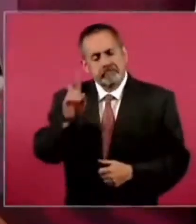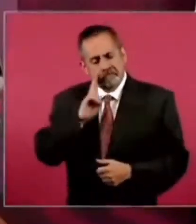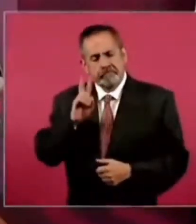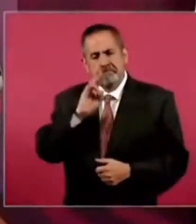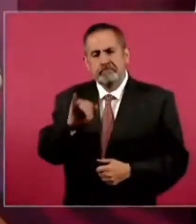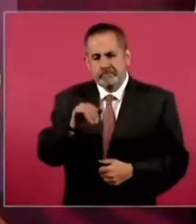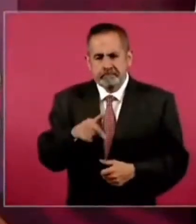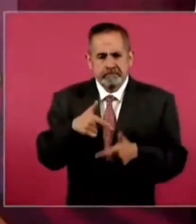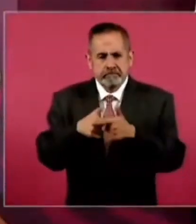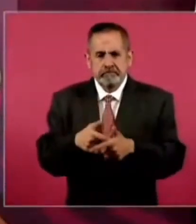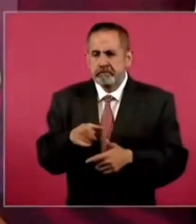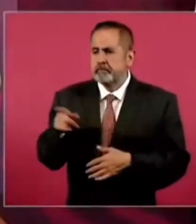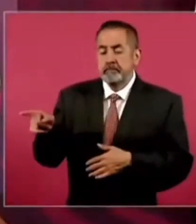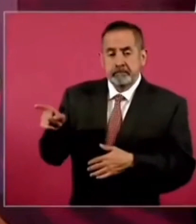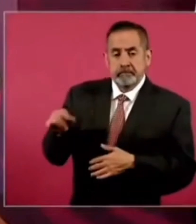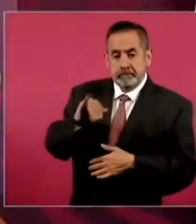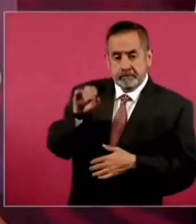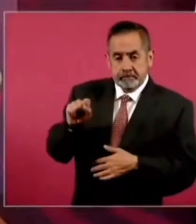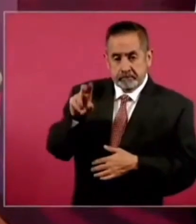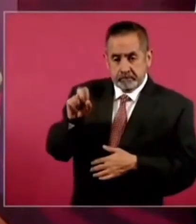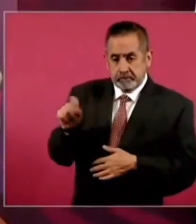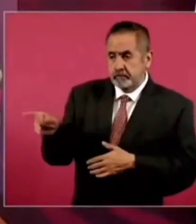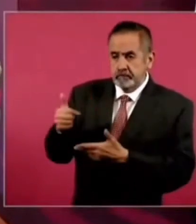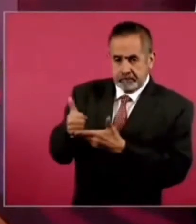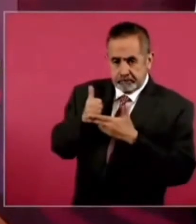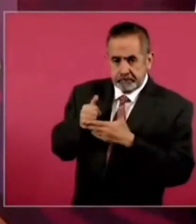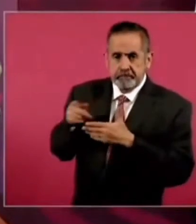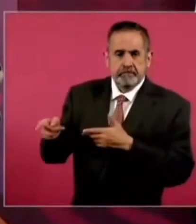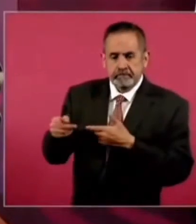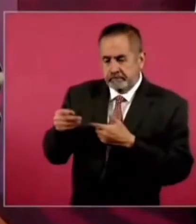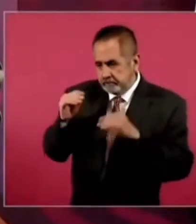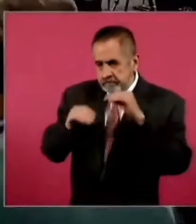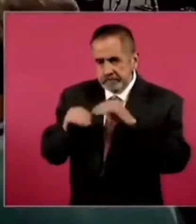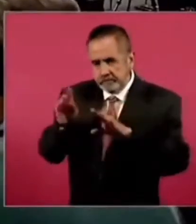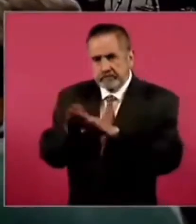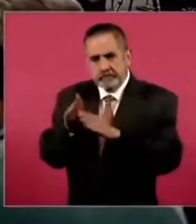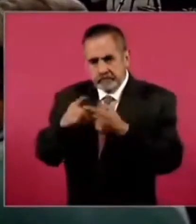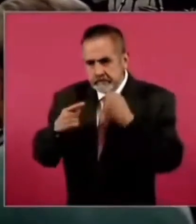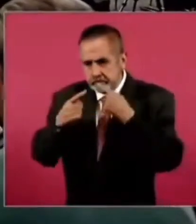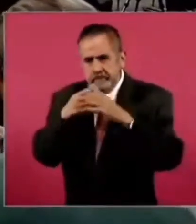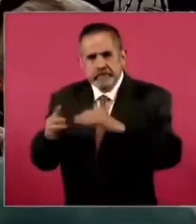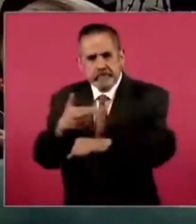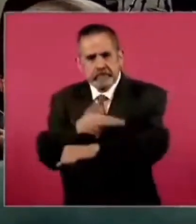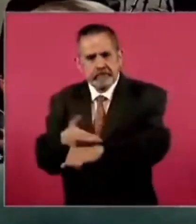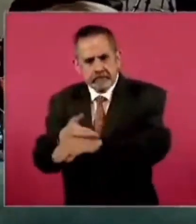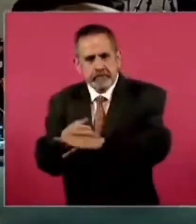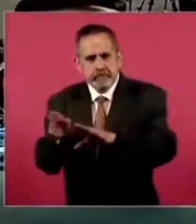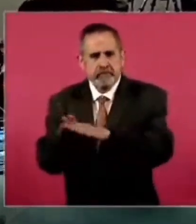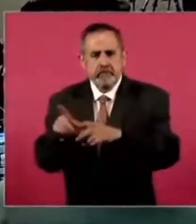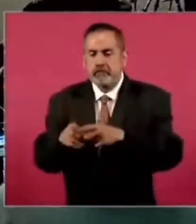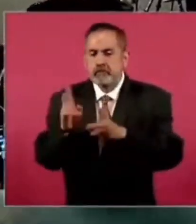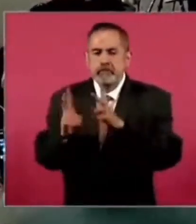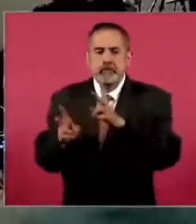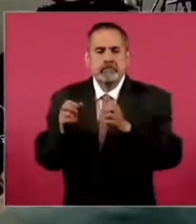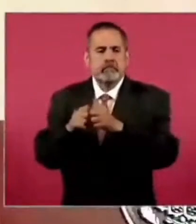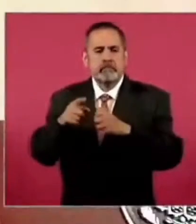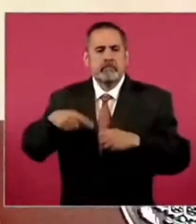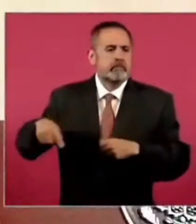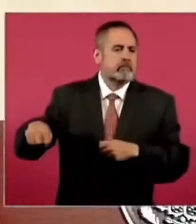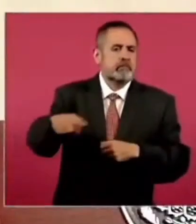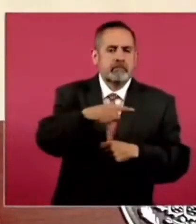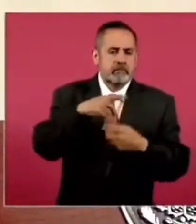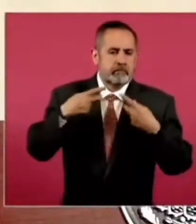Jesús me ayuda en esto, me está ayudando en en hablar con los